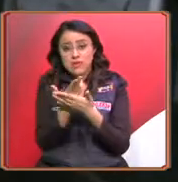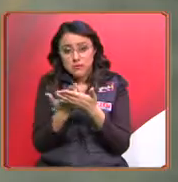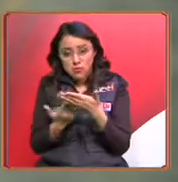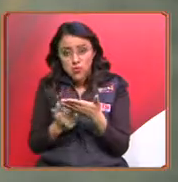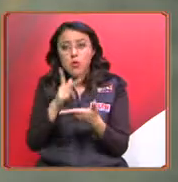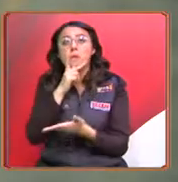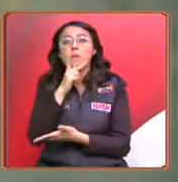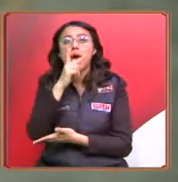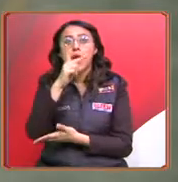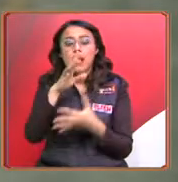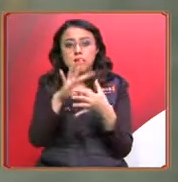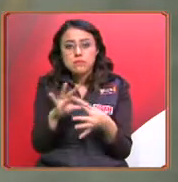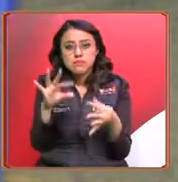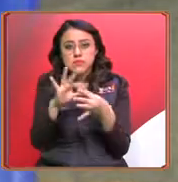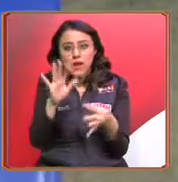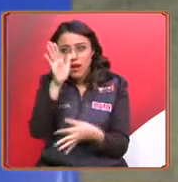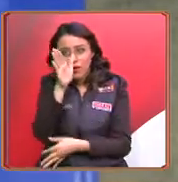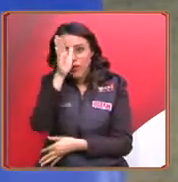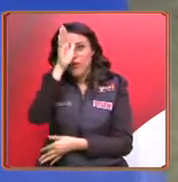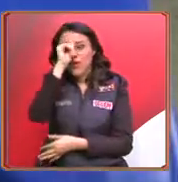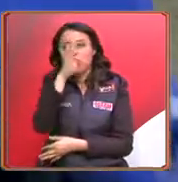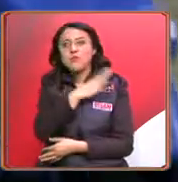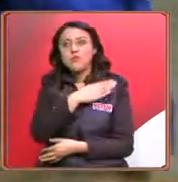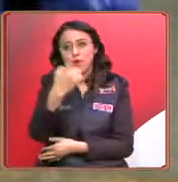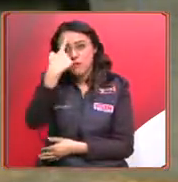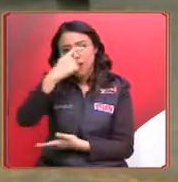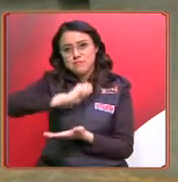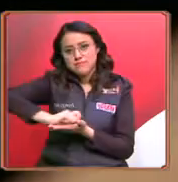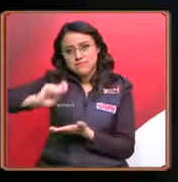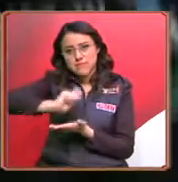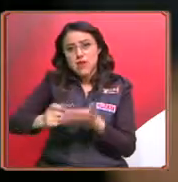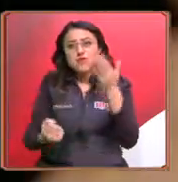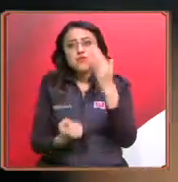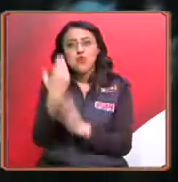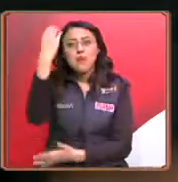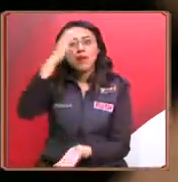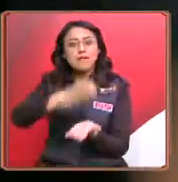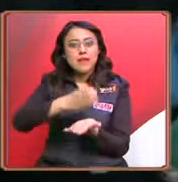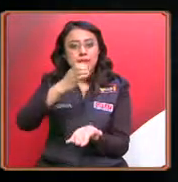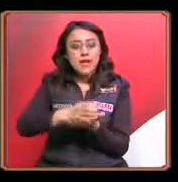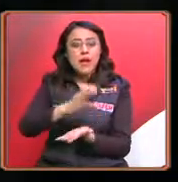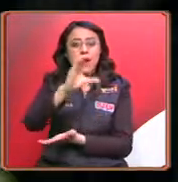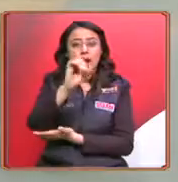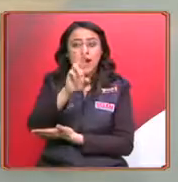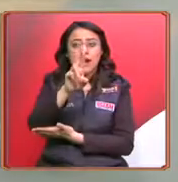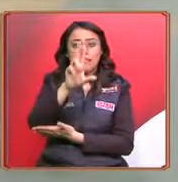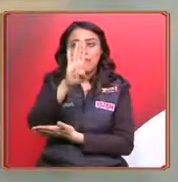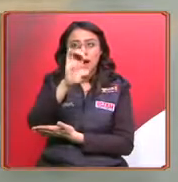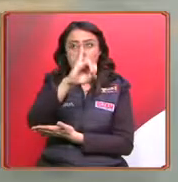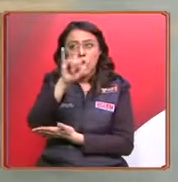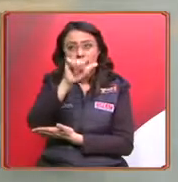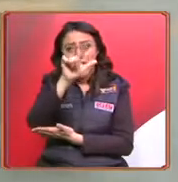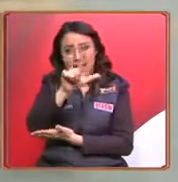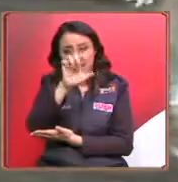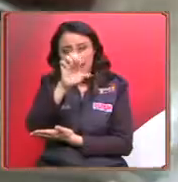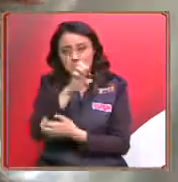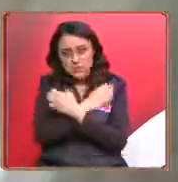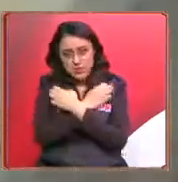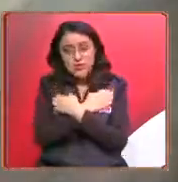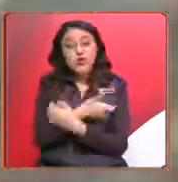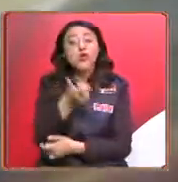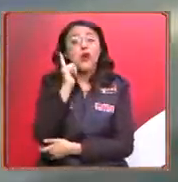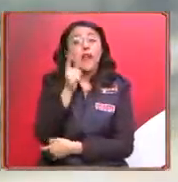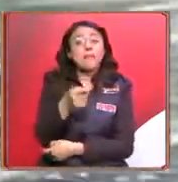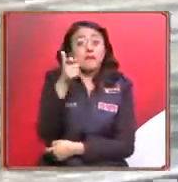palabra o lección sea un grato recuerdo que apunten con gusto en su nueva libreta de Carvajal Educación. Esperamos que sea el primer año